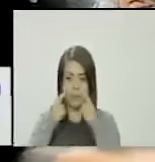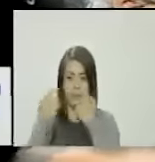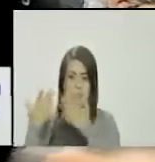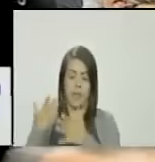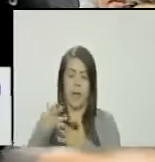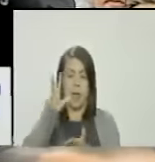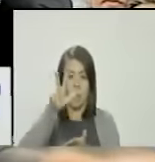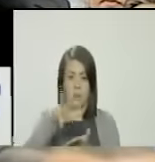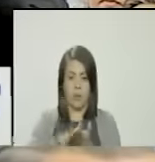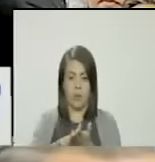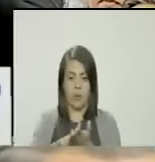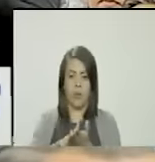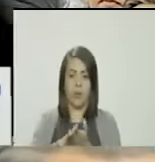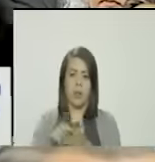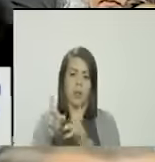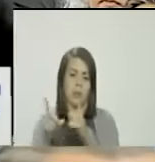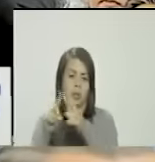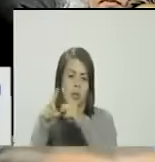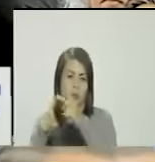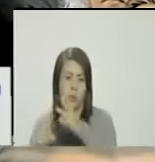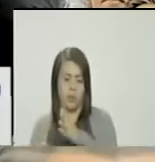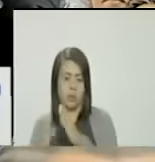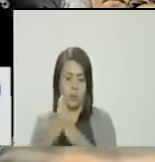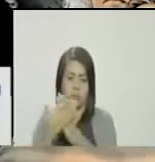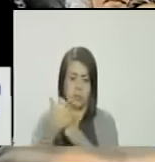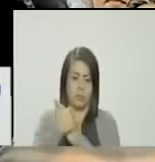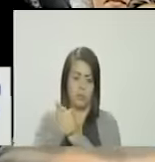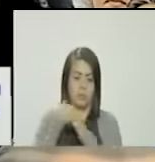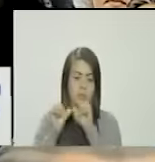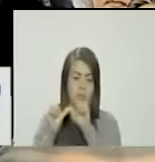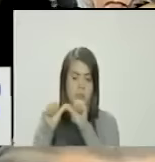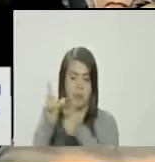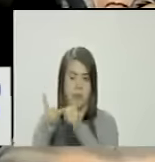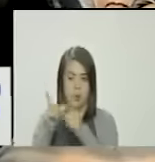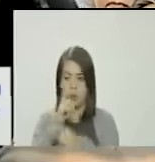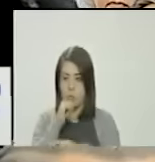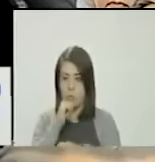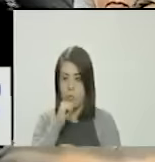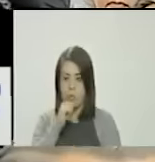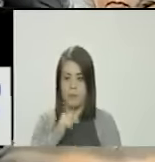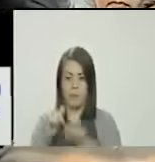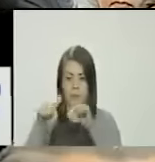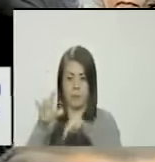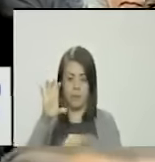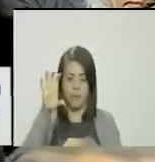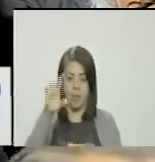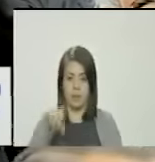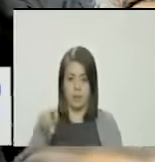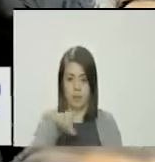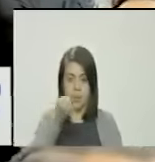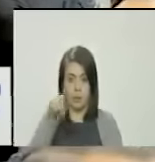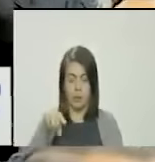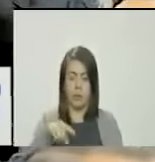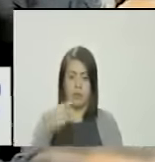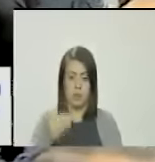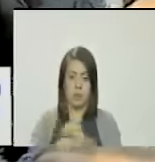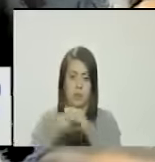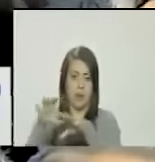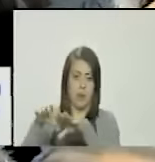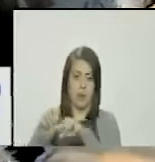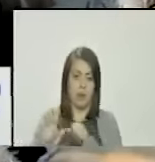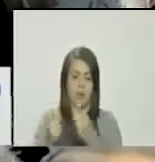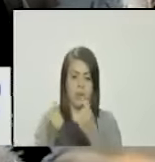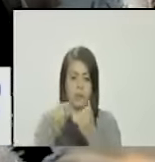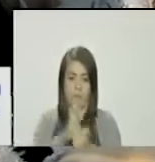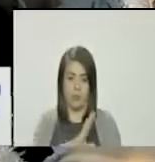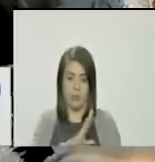se aprueban entre gallos y medianoche no solo la continuidad de algo que no existe en el país, sino que además se apropian de